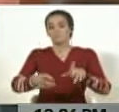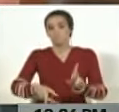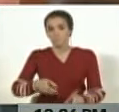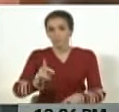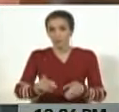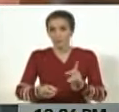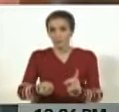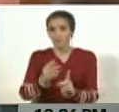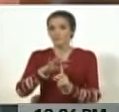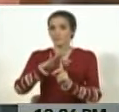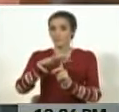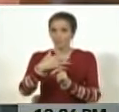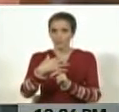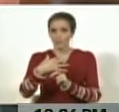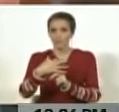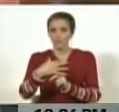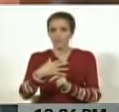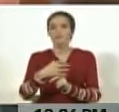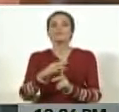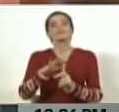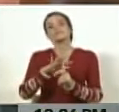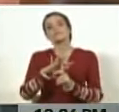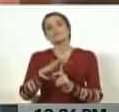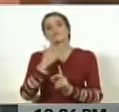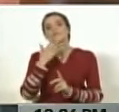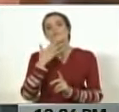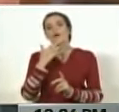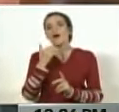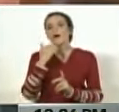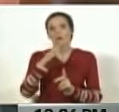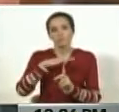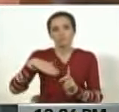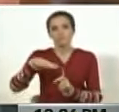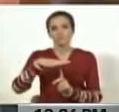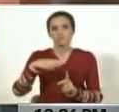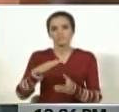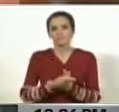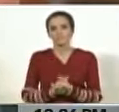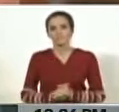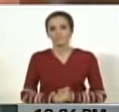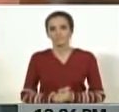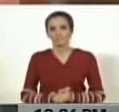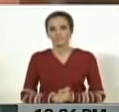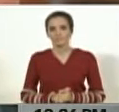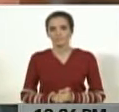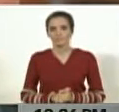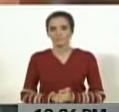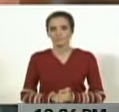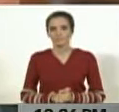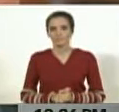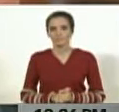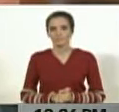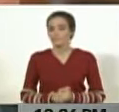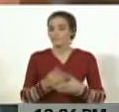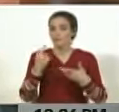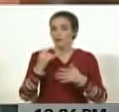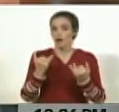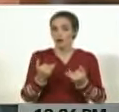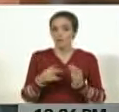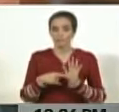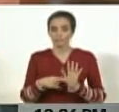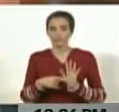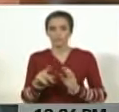con las circunstancias, una situación que, de hecho, que aparece en este momento.